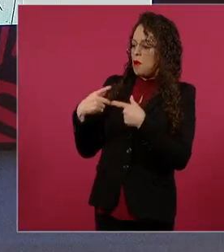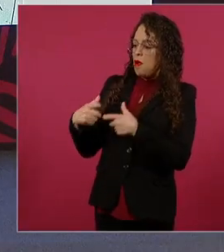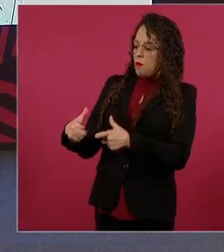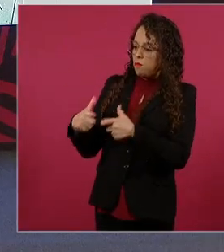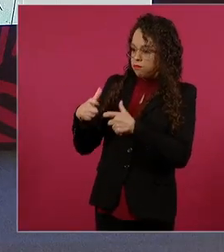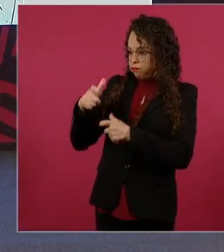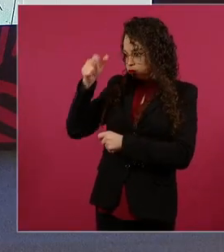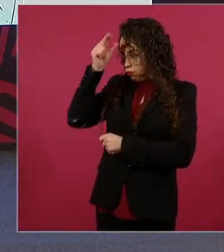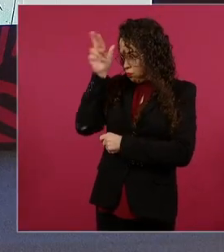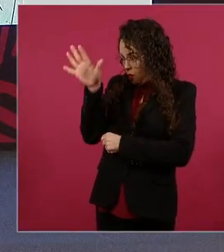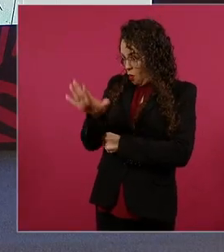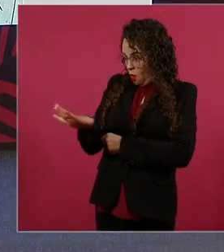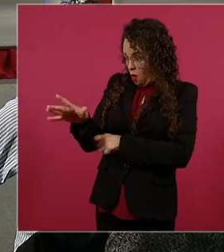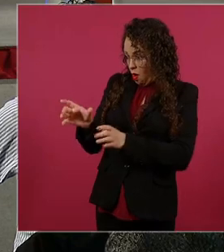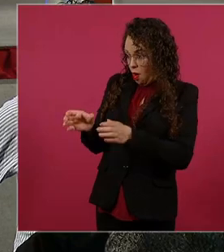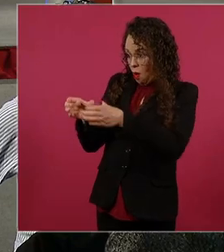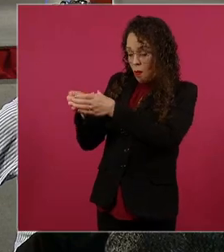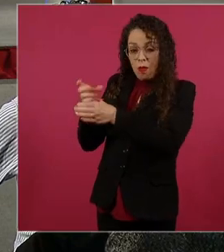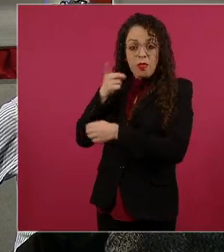leyes